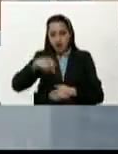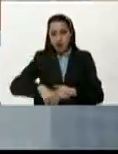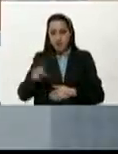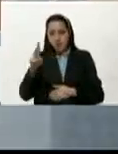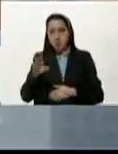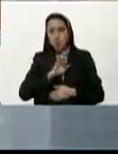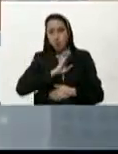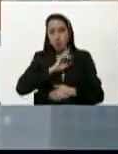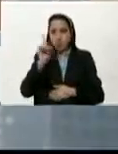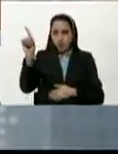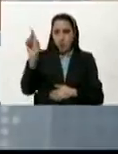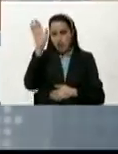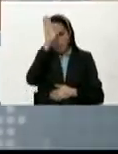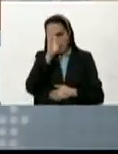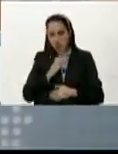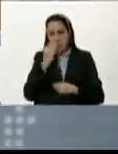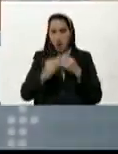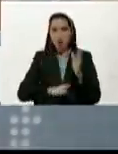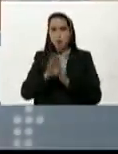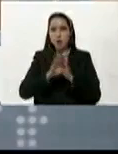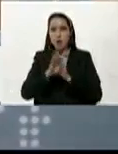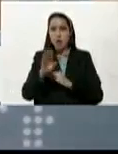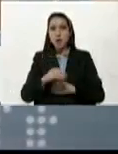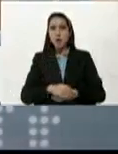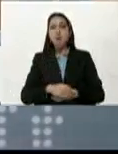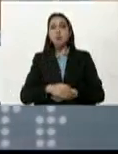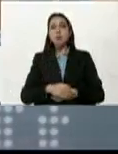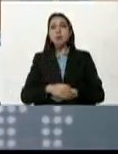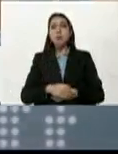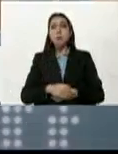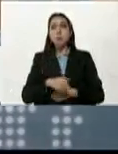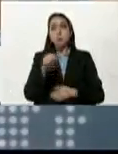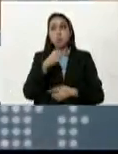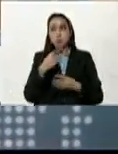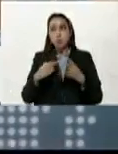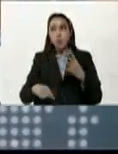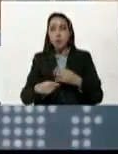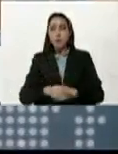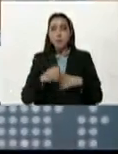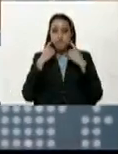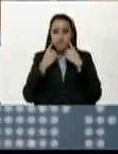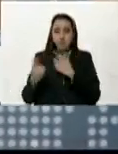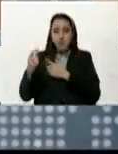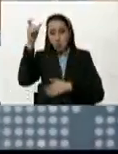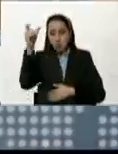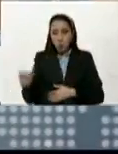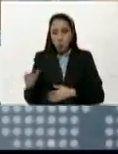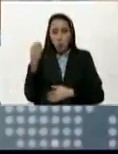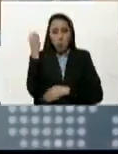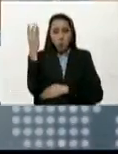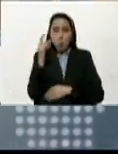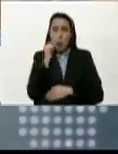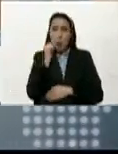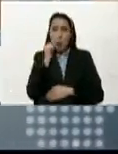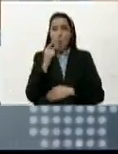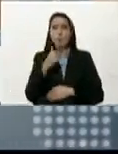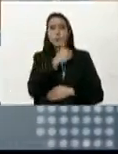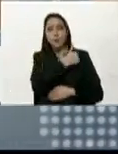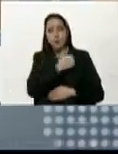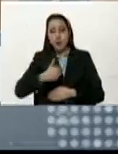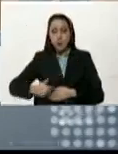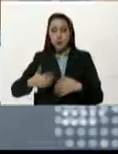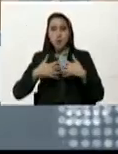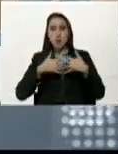venezolanas para producir soya vamos a darle el pase a compañero pedro malaver presidente de